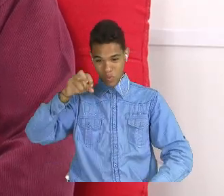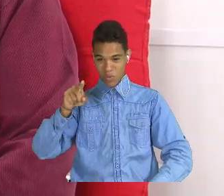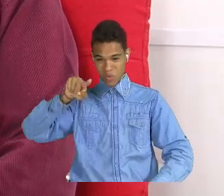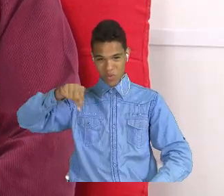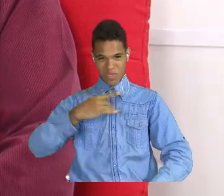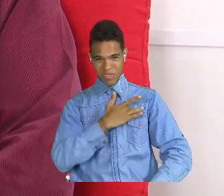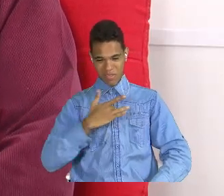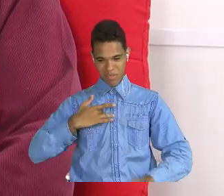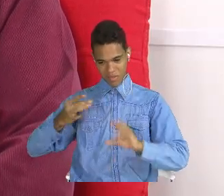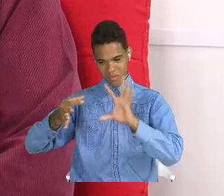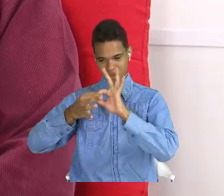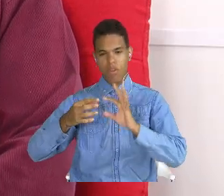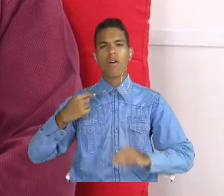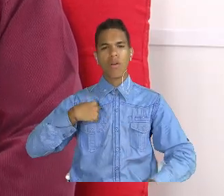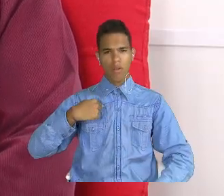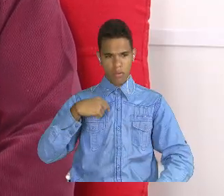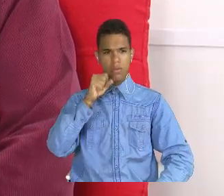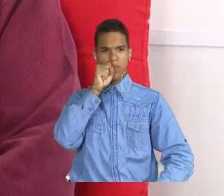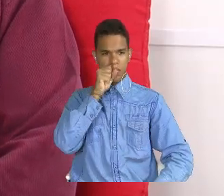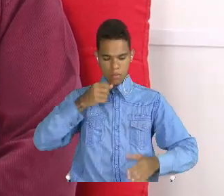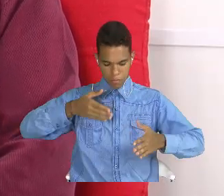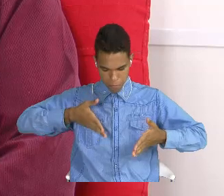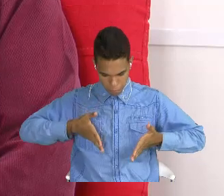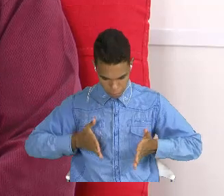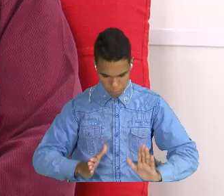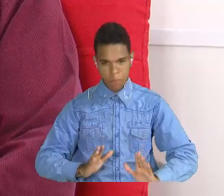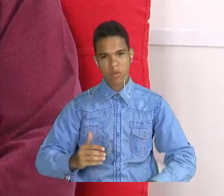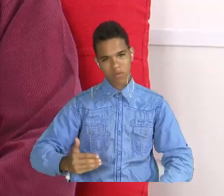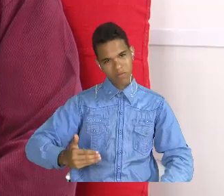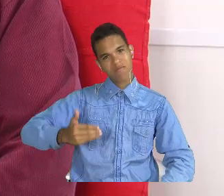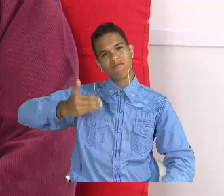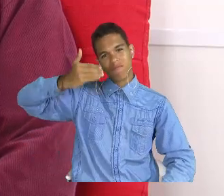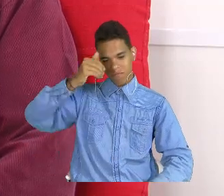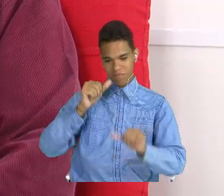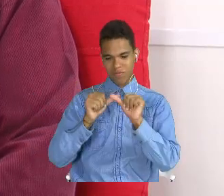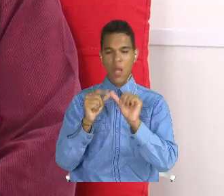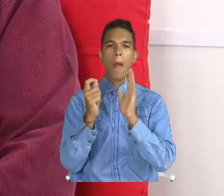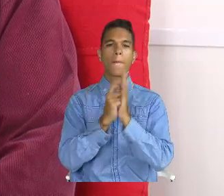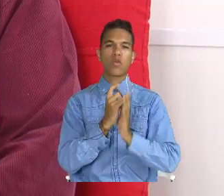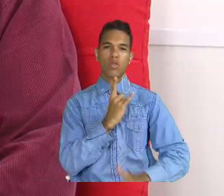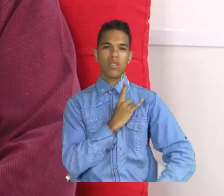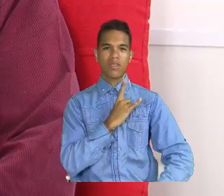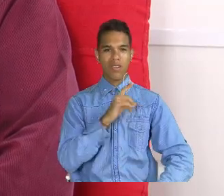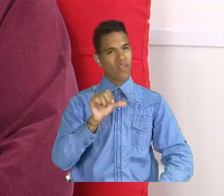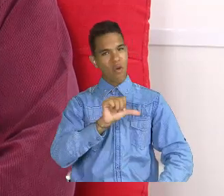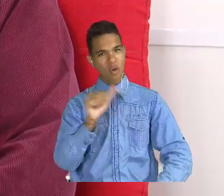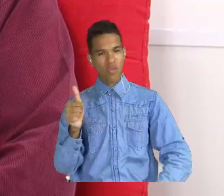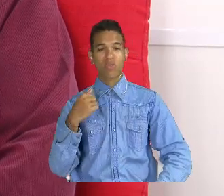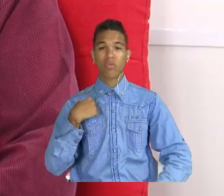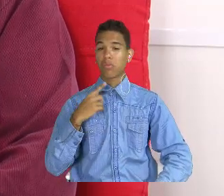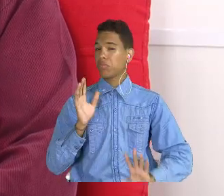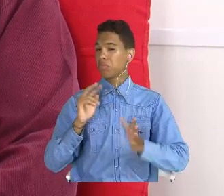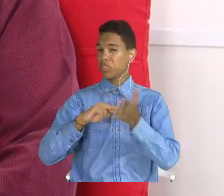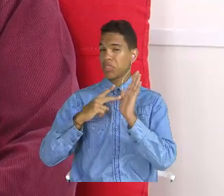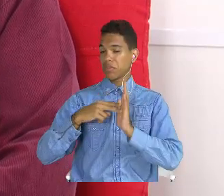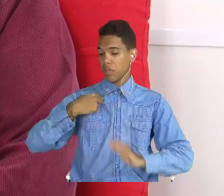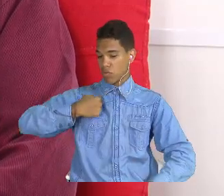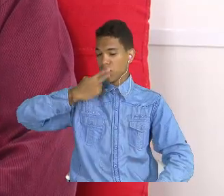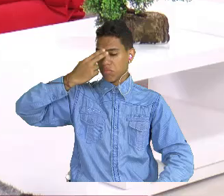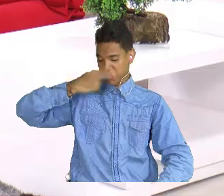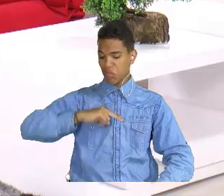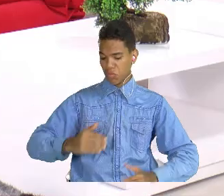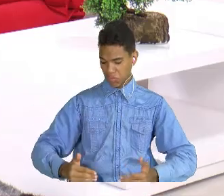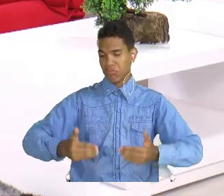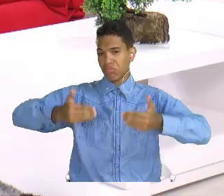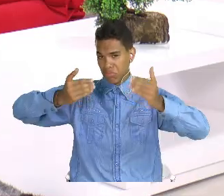criado y educado en Barranca Bermeja, excepto la parte universitaria, pero hijo de la bella hija del sol. Perfecto, doctor.